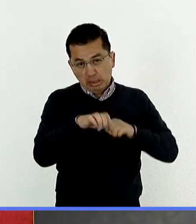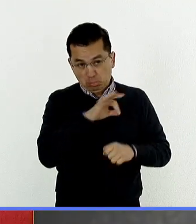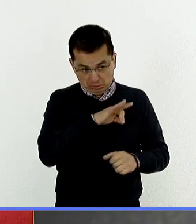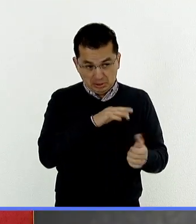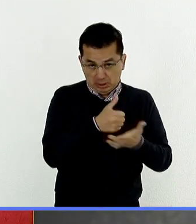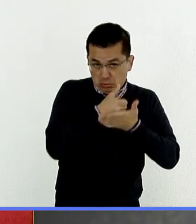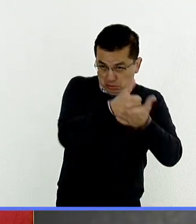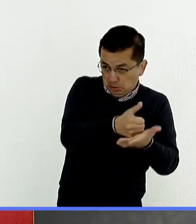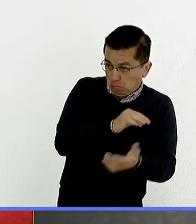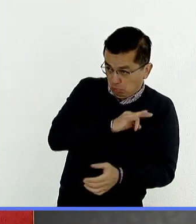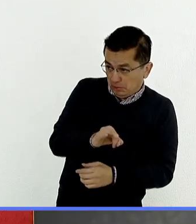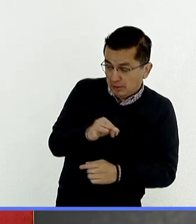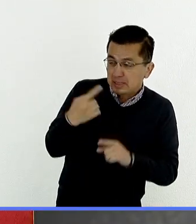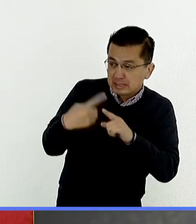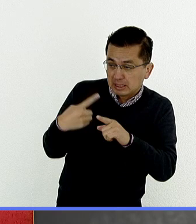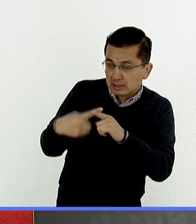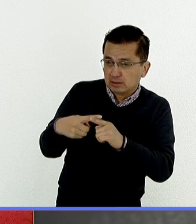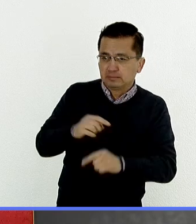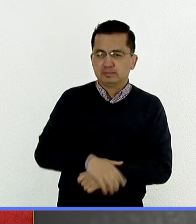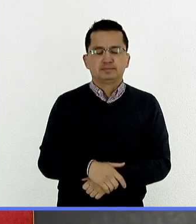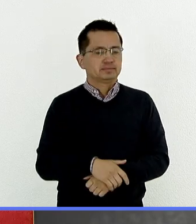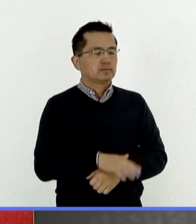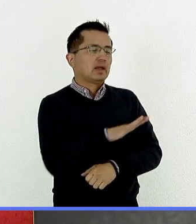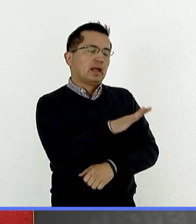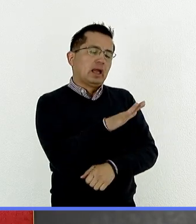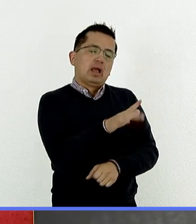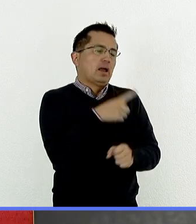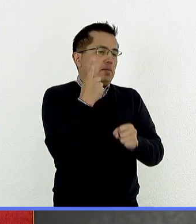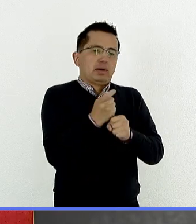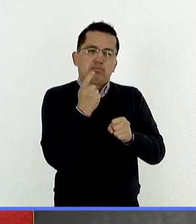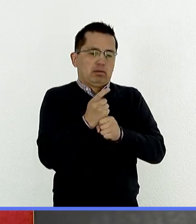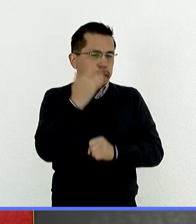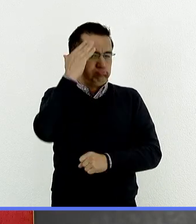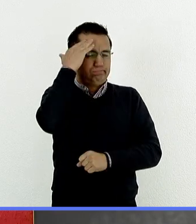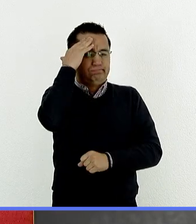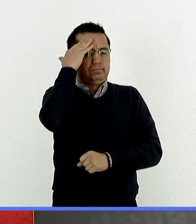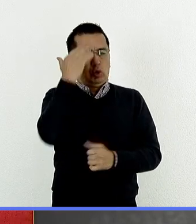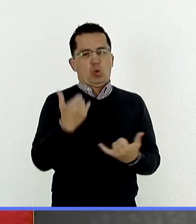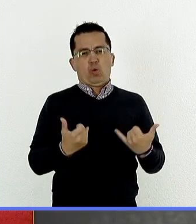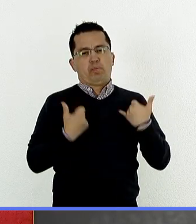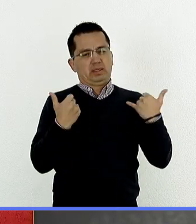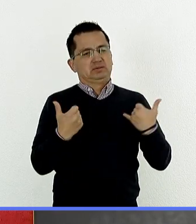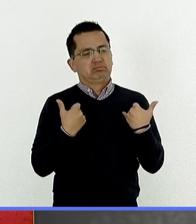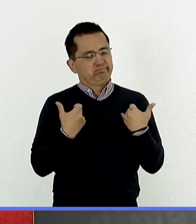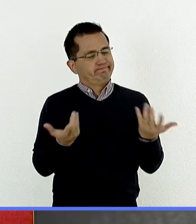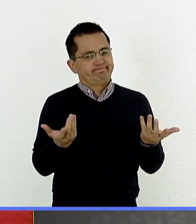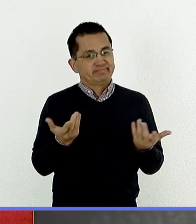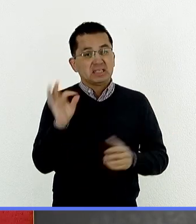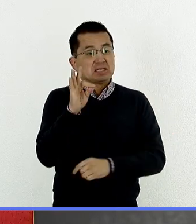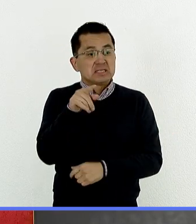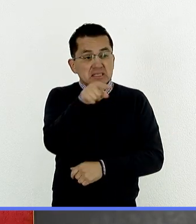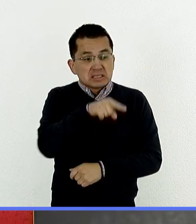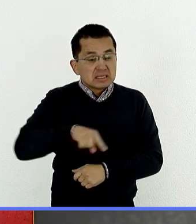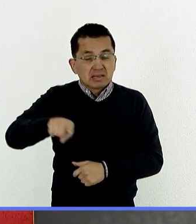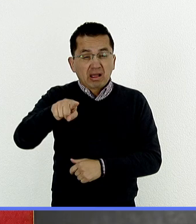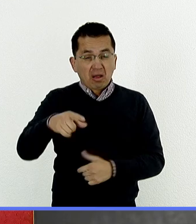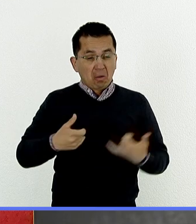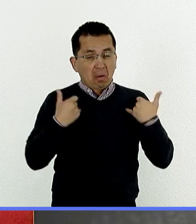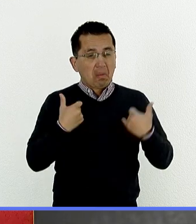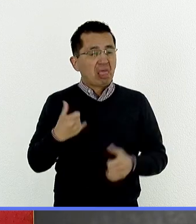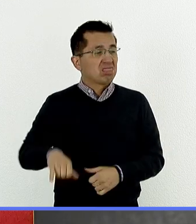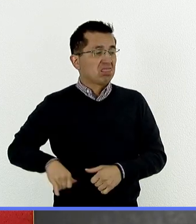primero que nada los jóvenes nada podemos lograr si no tenemos el interés de los jóvenes